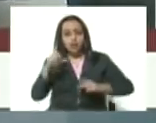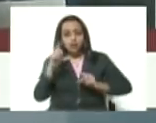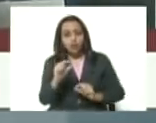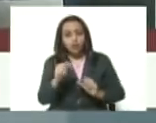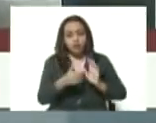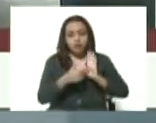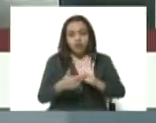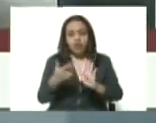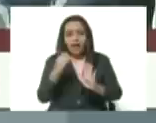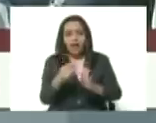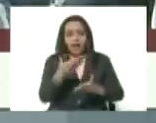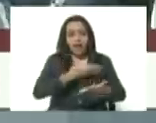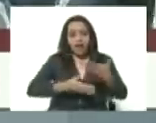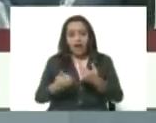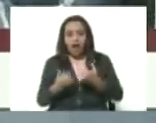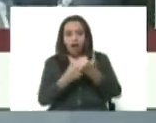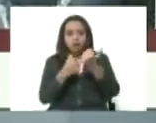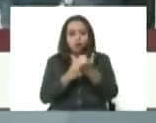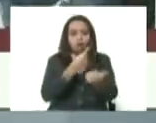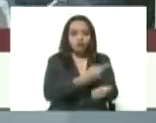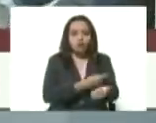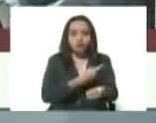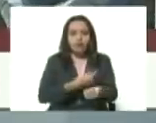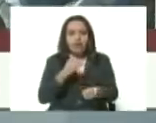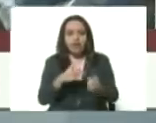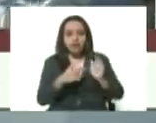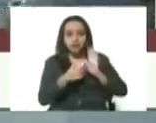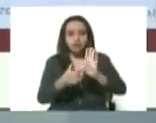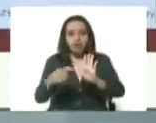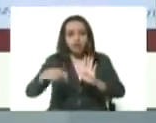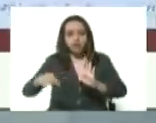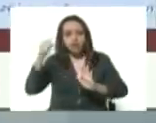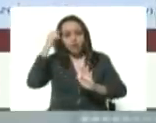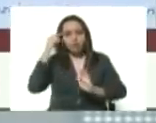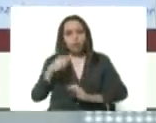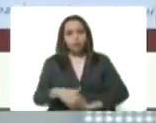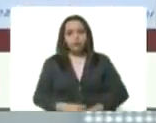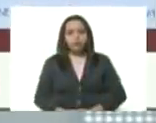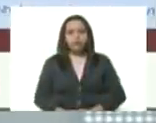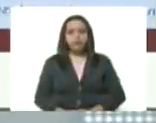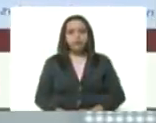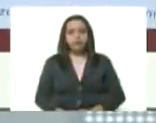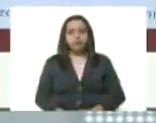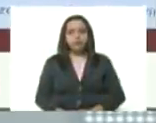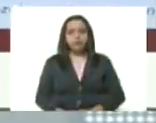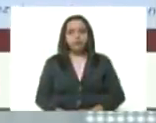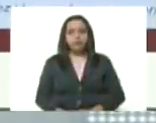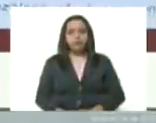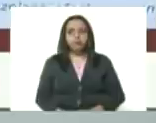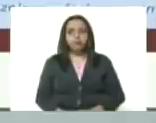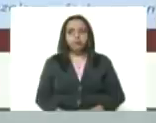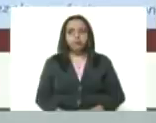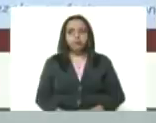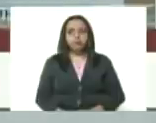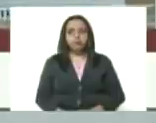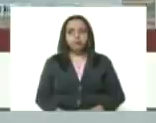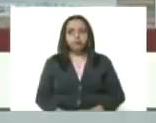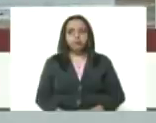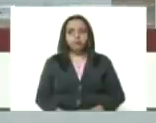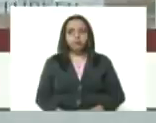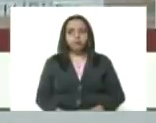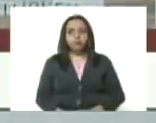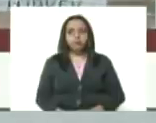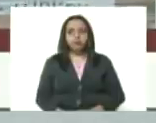señal de solidaridad y de hermandad que estamos demostrando el día de hoy. Today we have witnessed a coming of